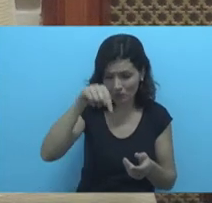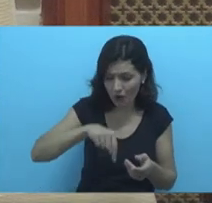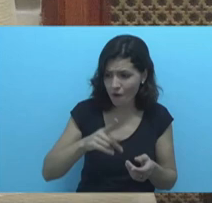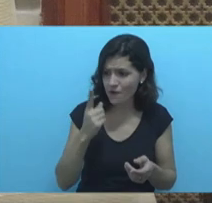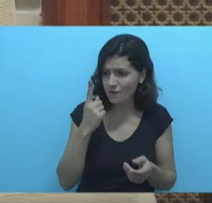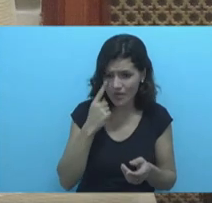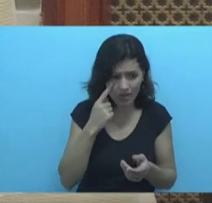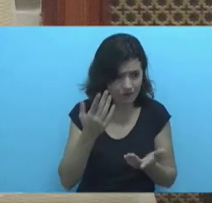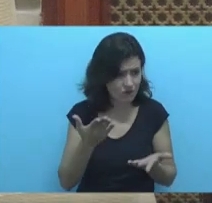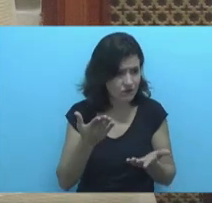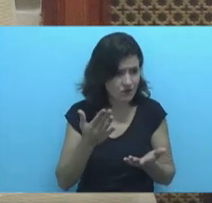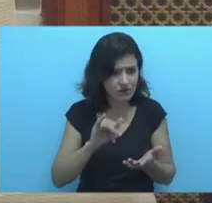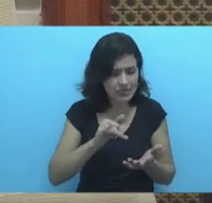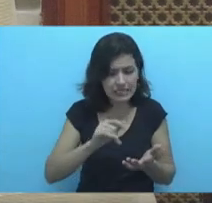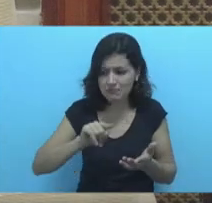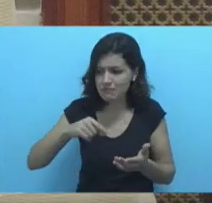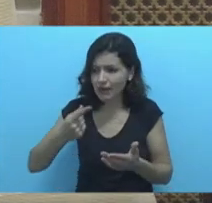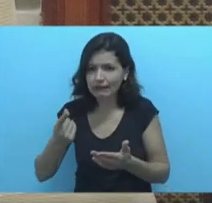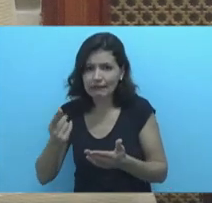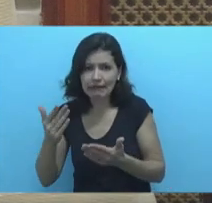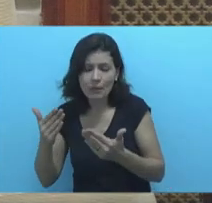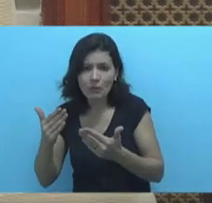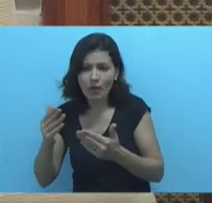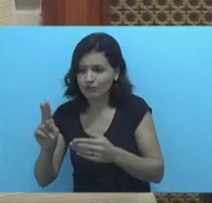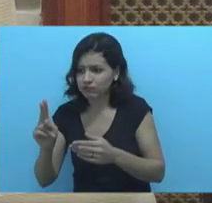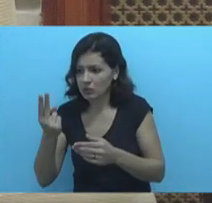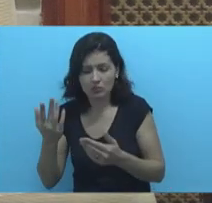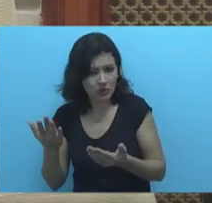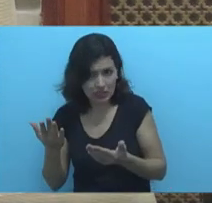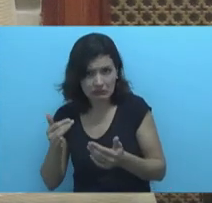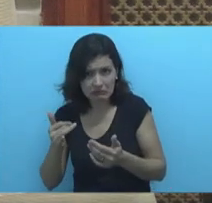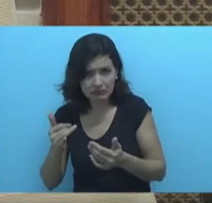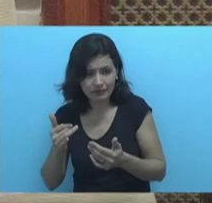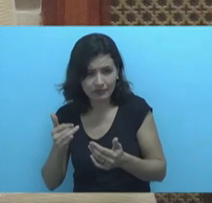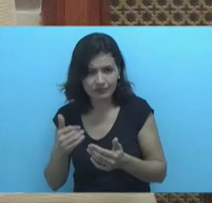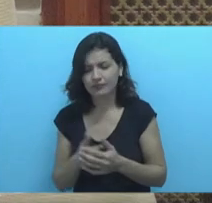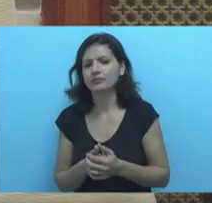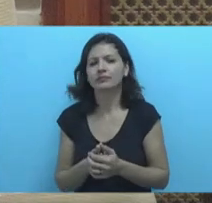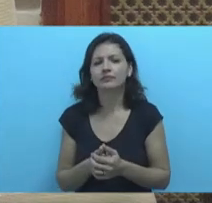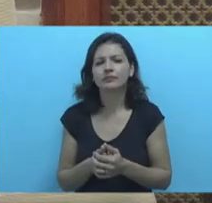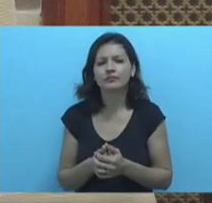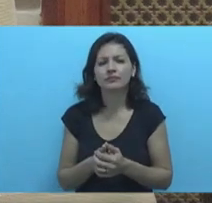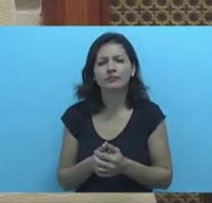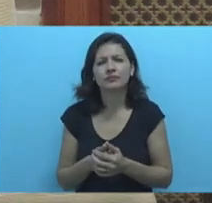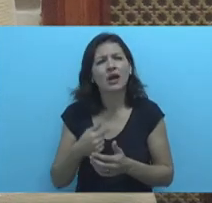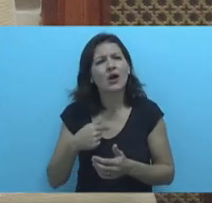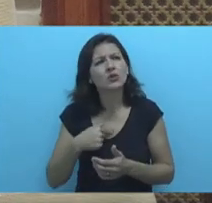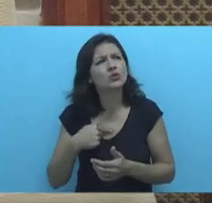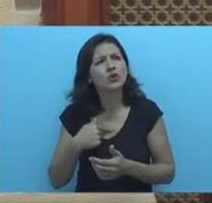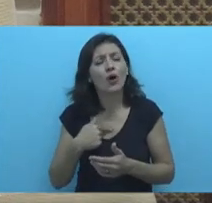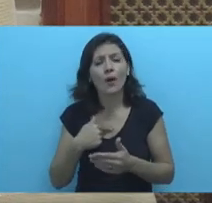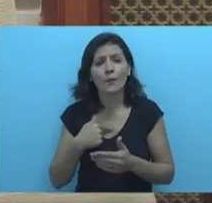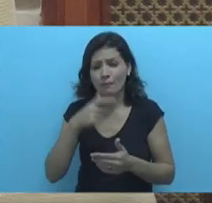estar. Para mí, como creyente, como cristiano, no es un motivo de desesperanza o de